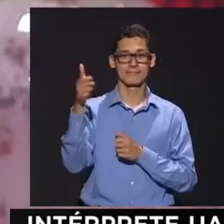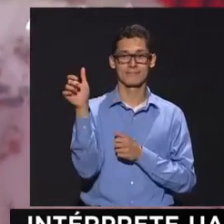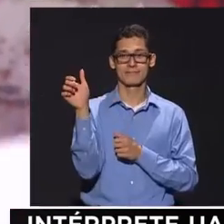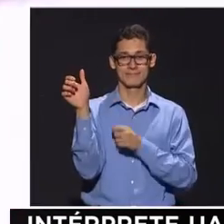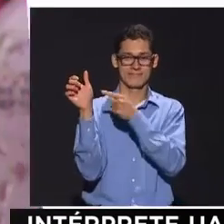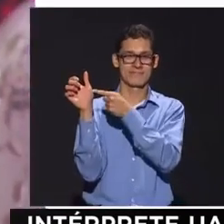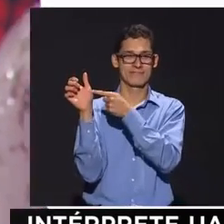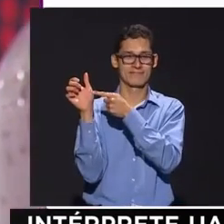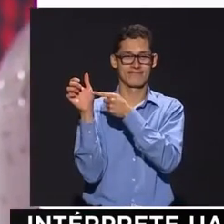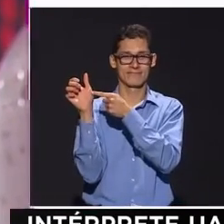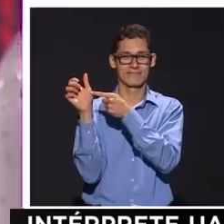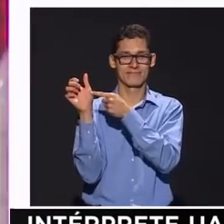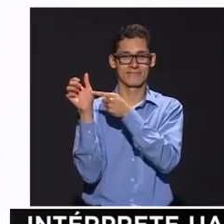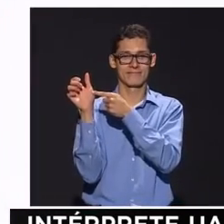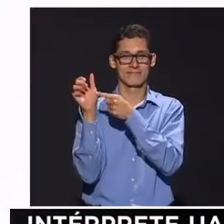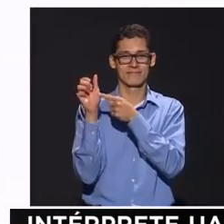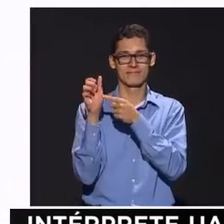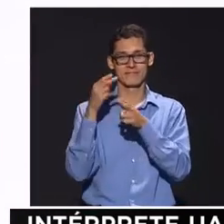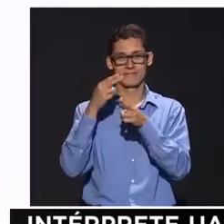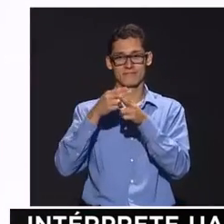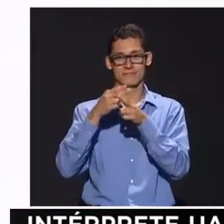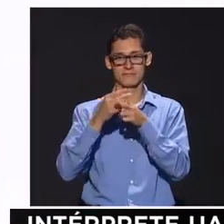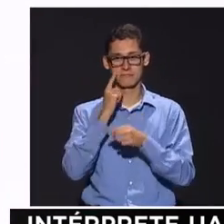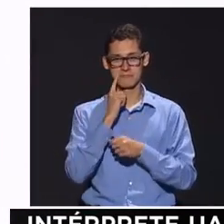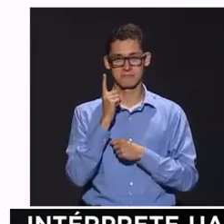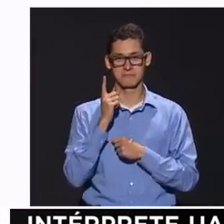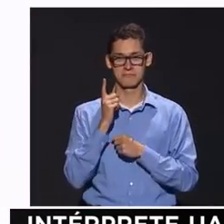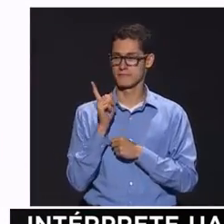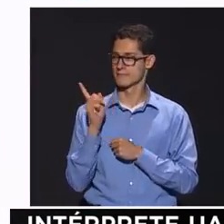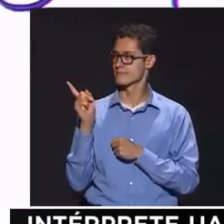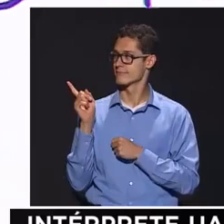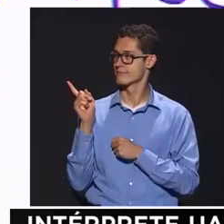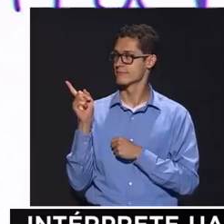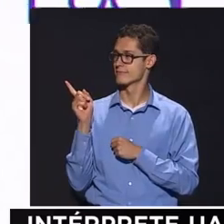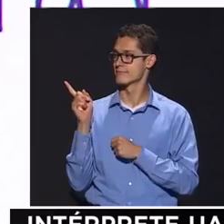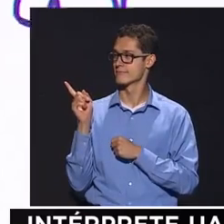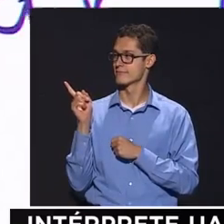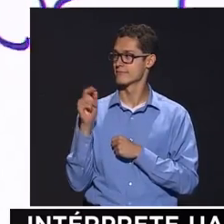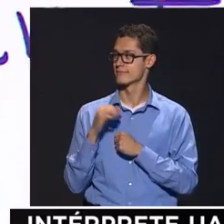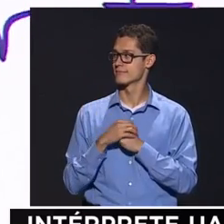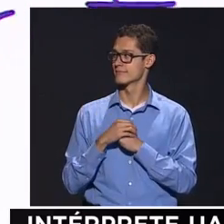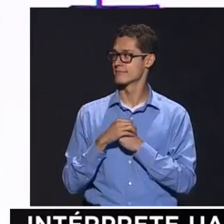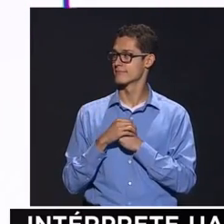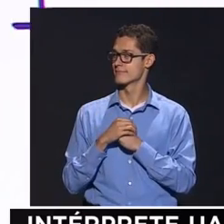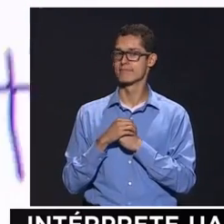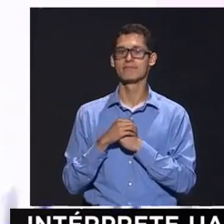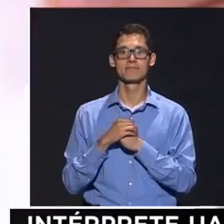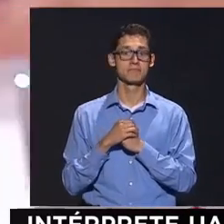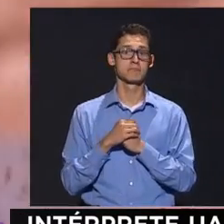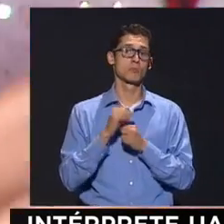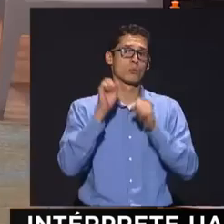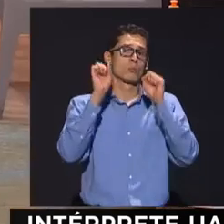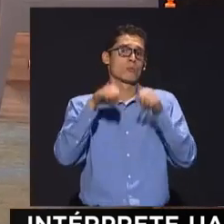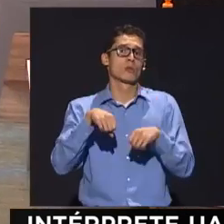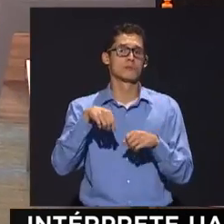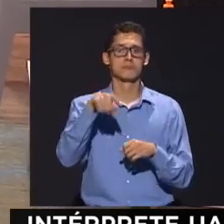todos los encuentros que estamos acá que se llama un pro guitar túnel pero ustedes pueden conseguir cualquier hay muchísimas aplicaciones este